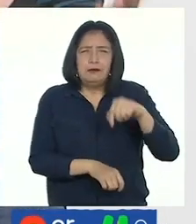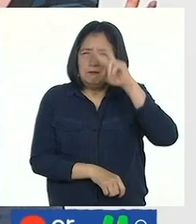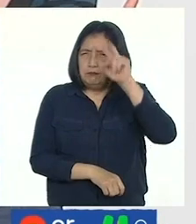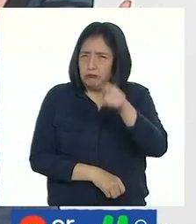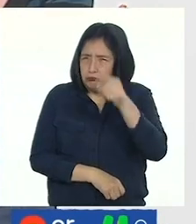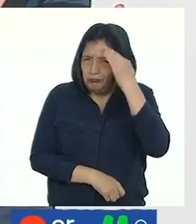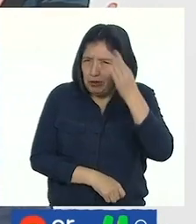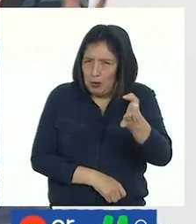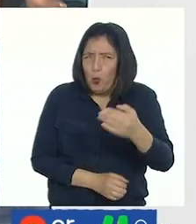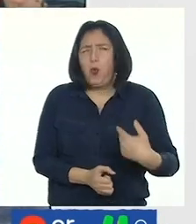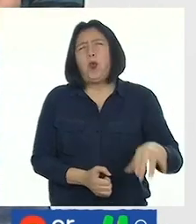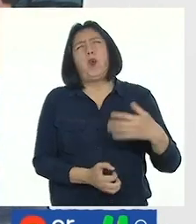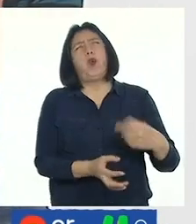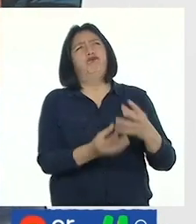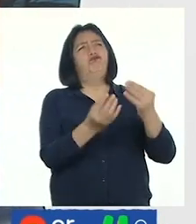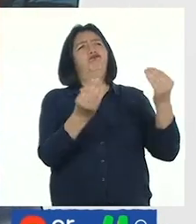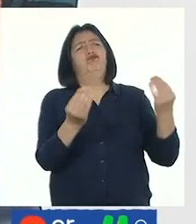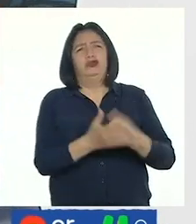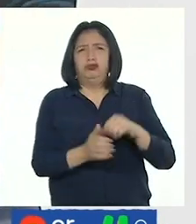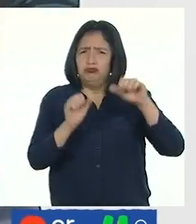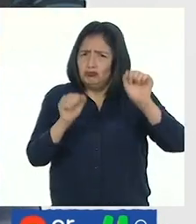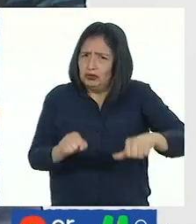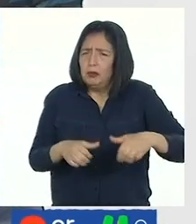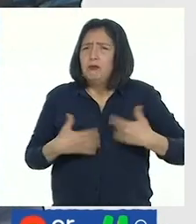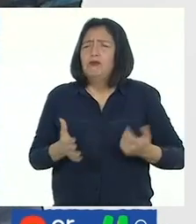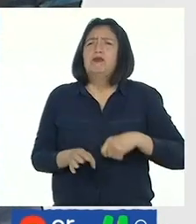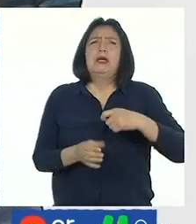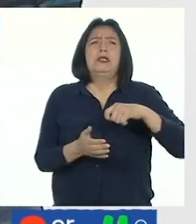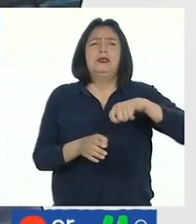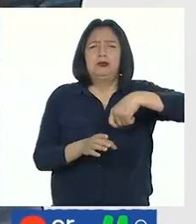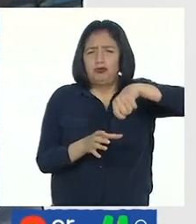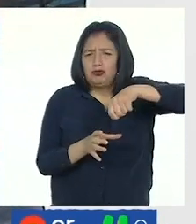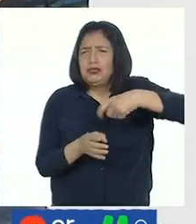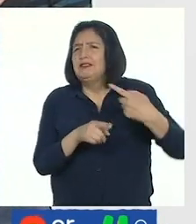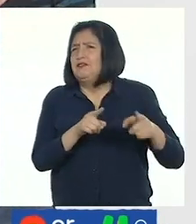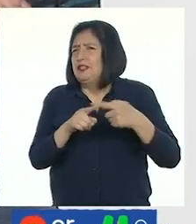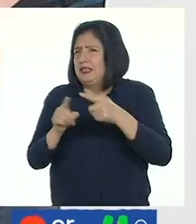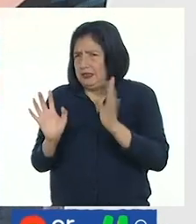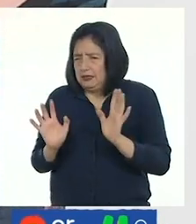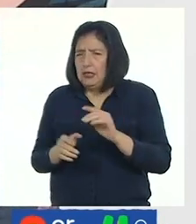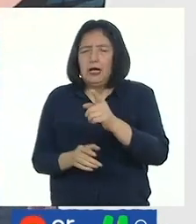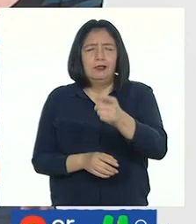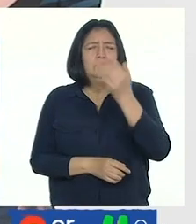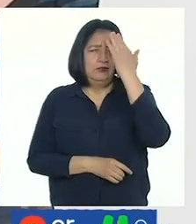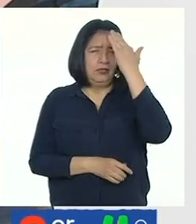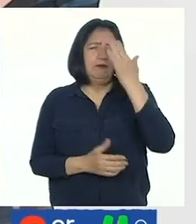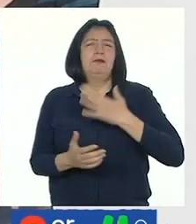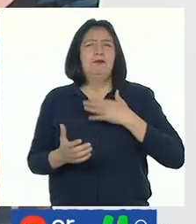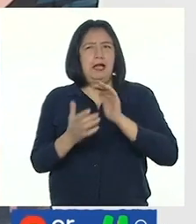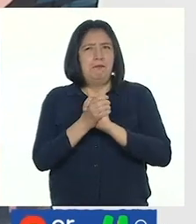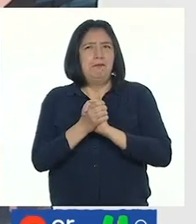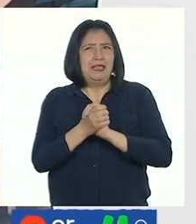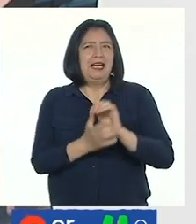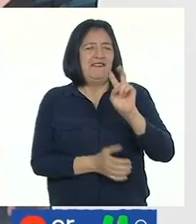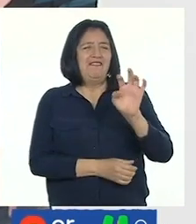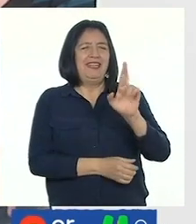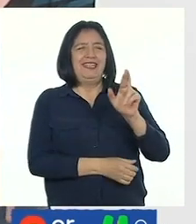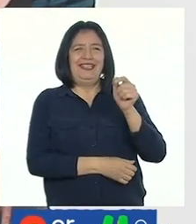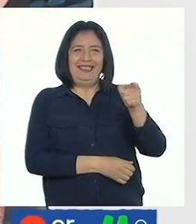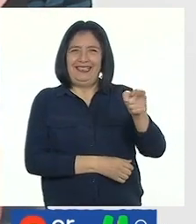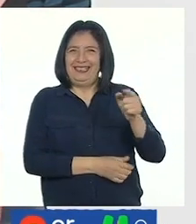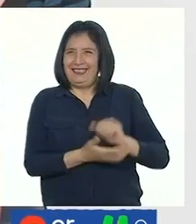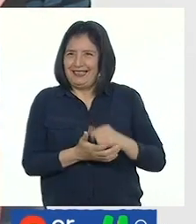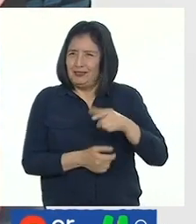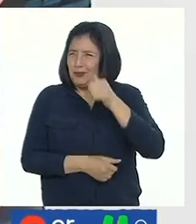¡Son un montón! Y se pueden preparar en distintas formas. Esto lo sabe mi amiga Vera, la aventurera.